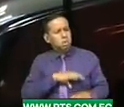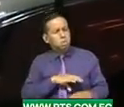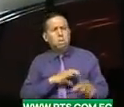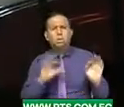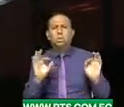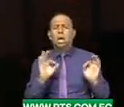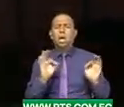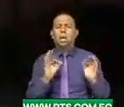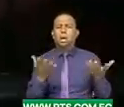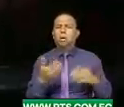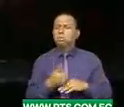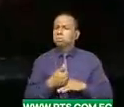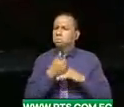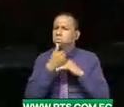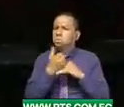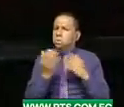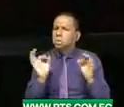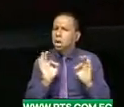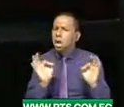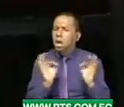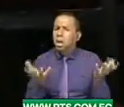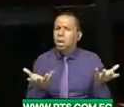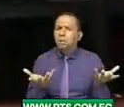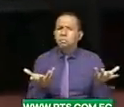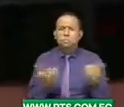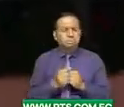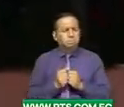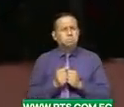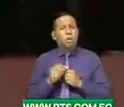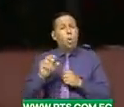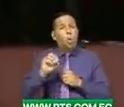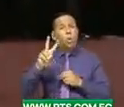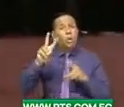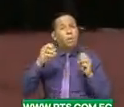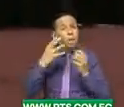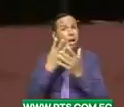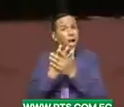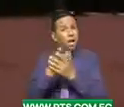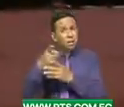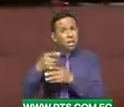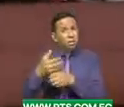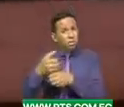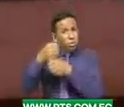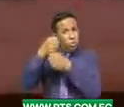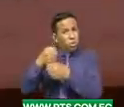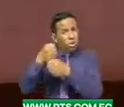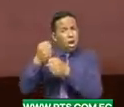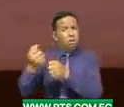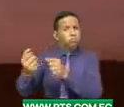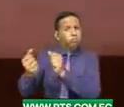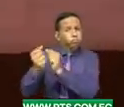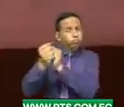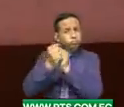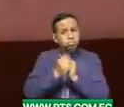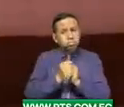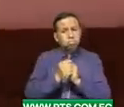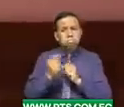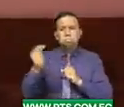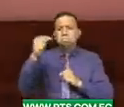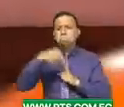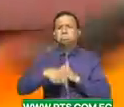policial o de del grupo de seguridad penitenciaria que traslada a los plc ni tampoco